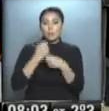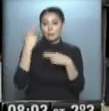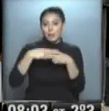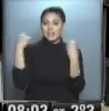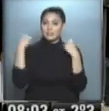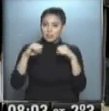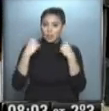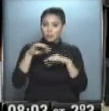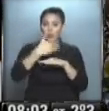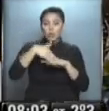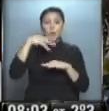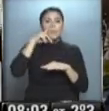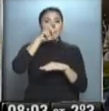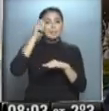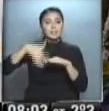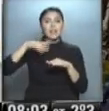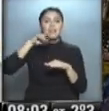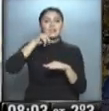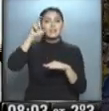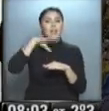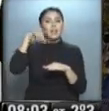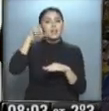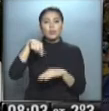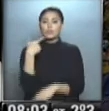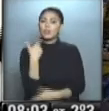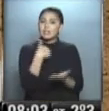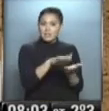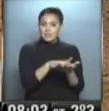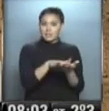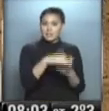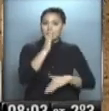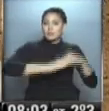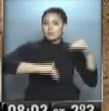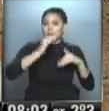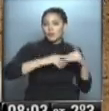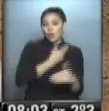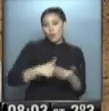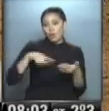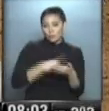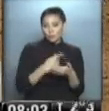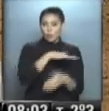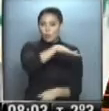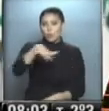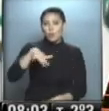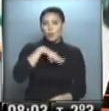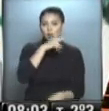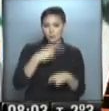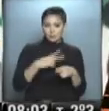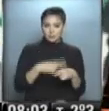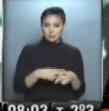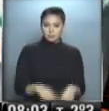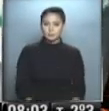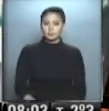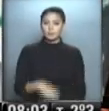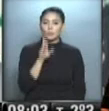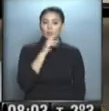de Emilio Mitre y Tejedor en rechazo a las obras que inició el gobierno de la ciudad dentro de este gran espacio verde. Van a